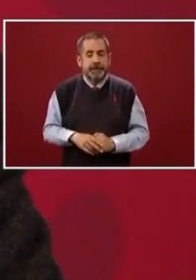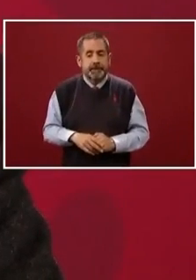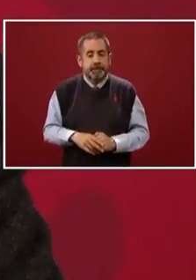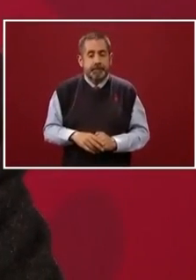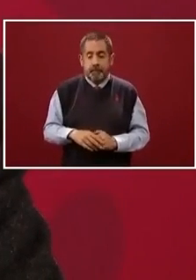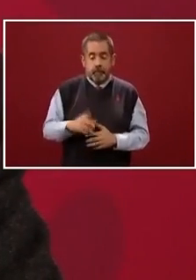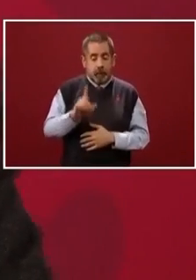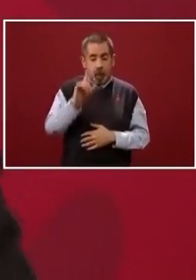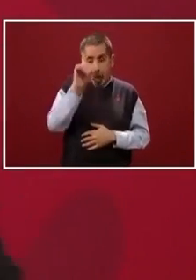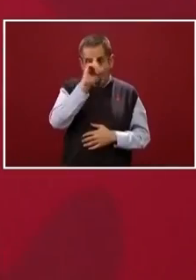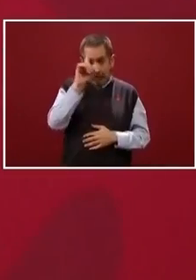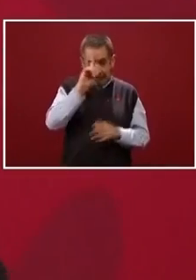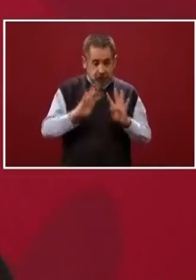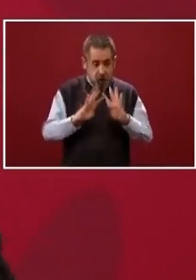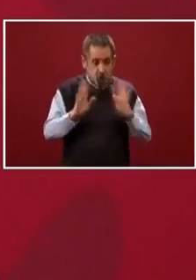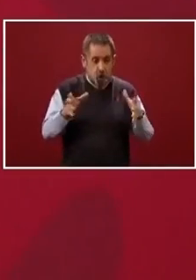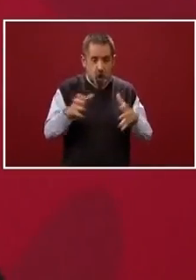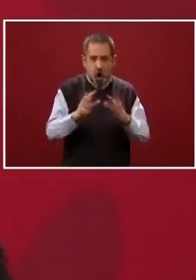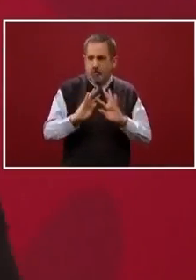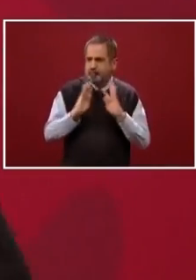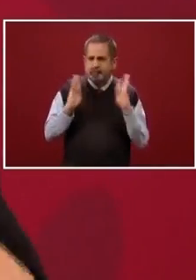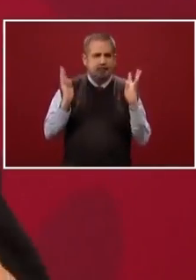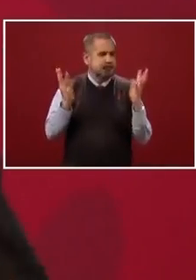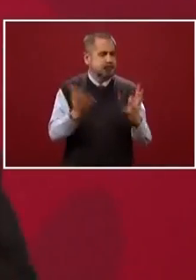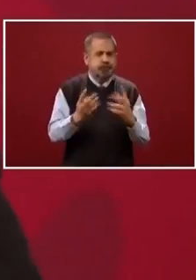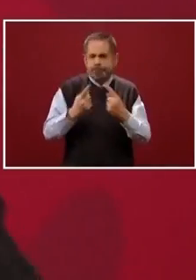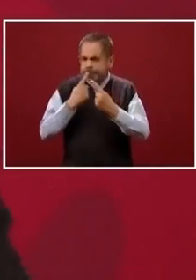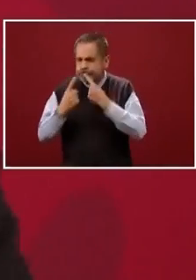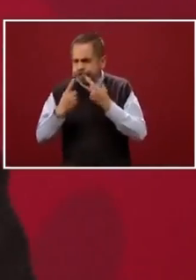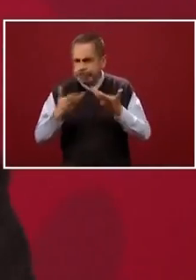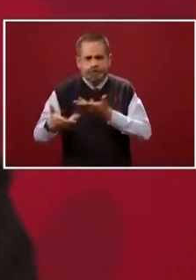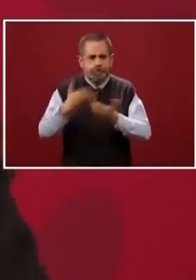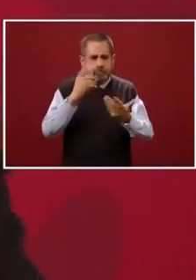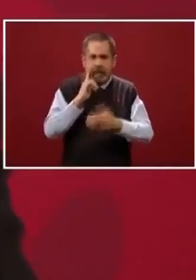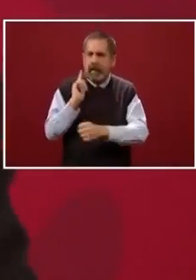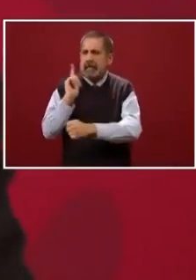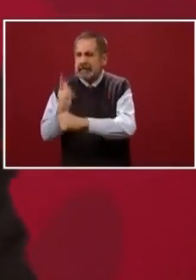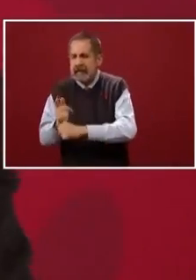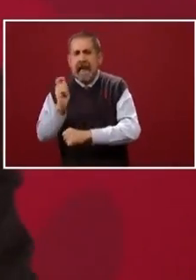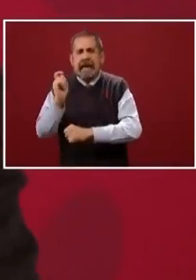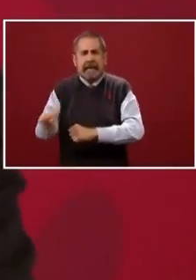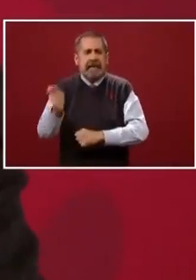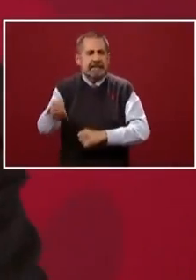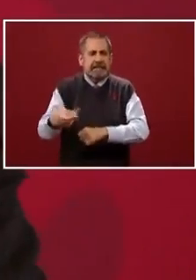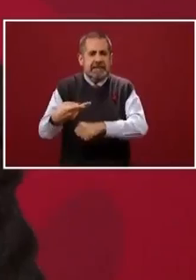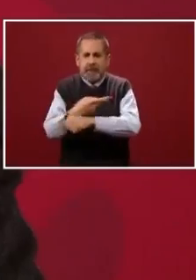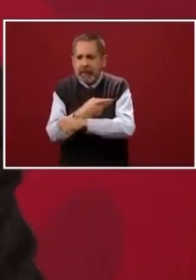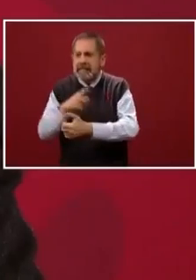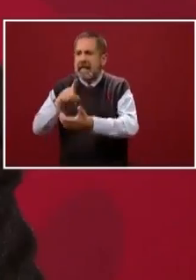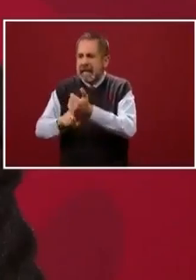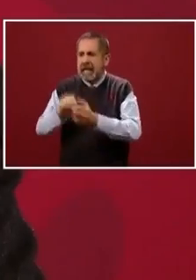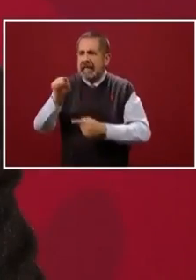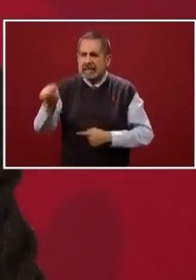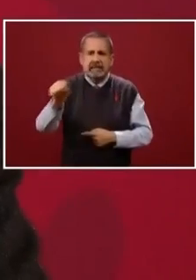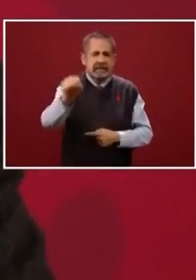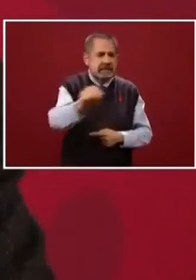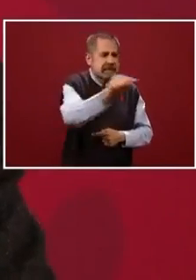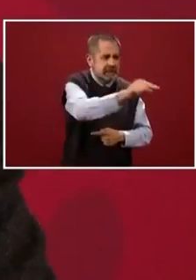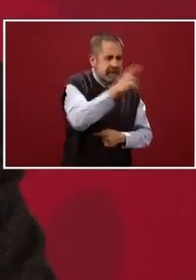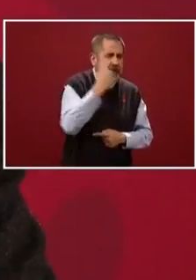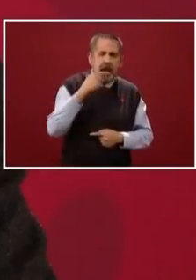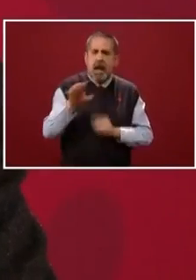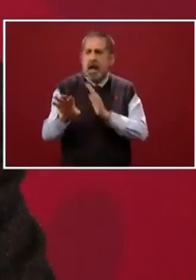Consejo es poder tener una identificación de los distintos aspectos que están involucrados en